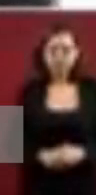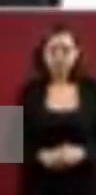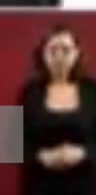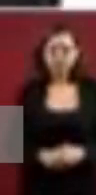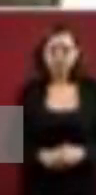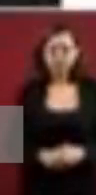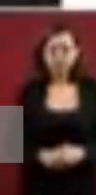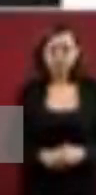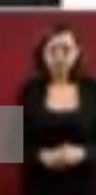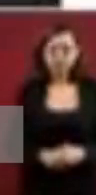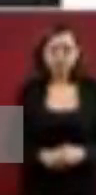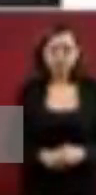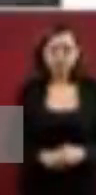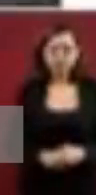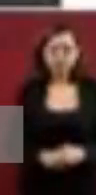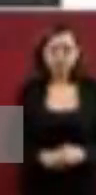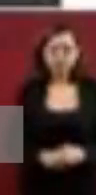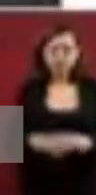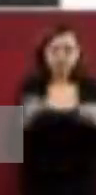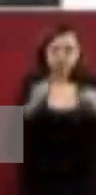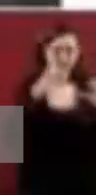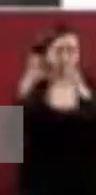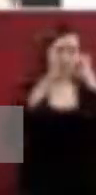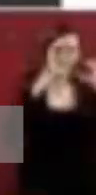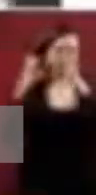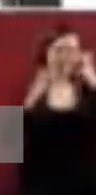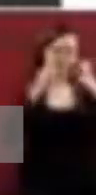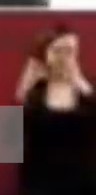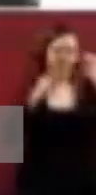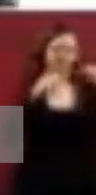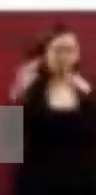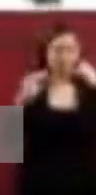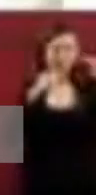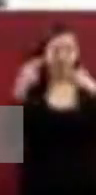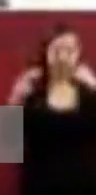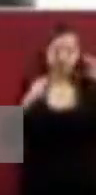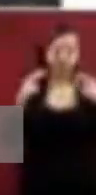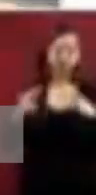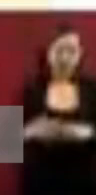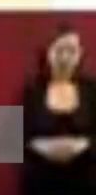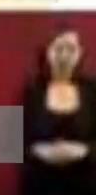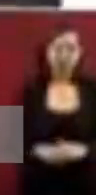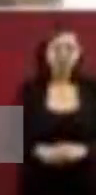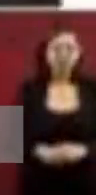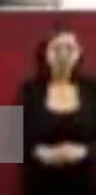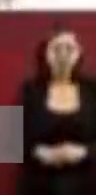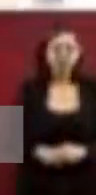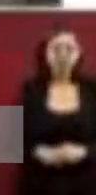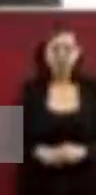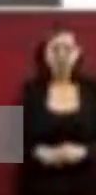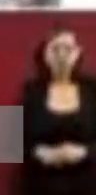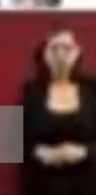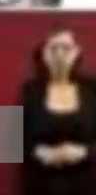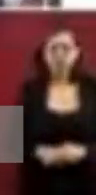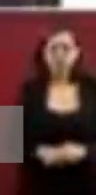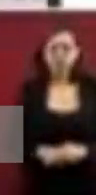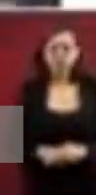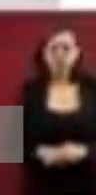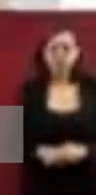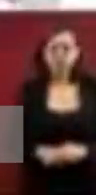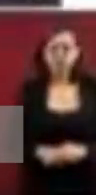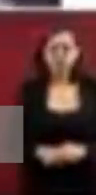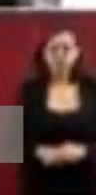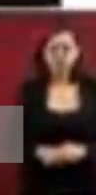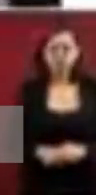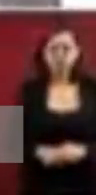importarla a Estados Unidos Guzmán López de 33 años de edad Se declaró inocente renunció su derecho